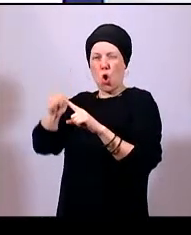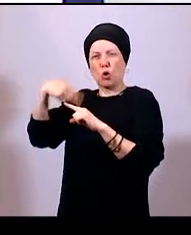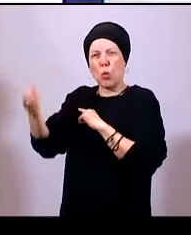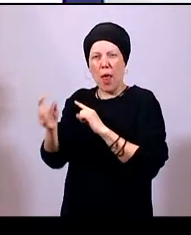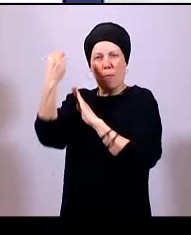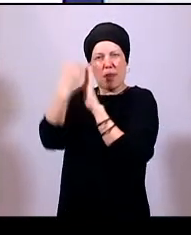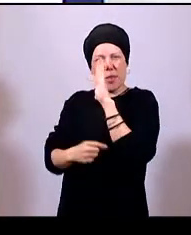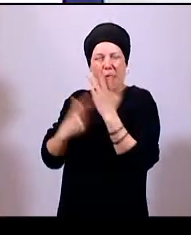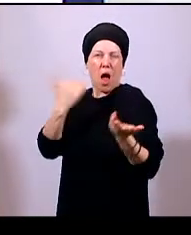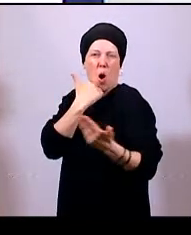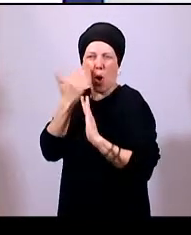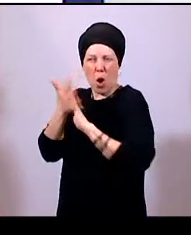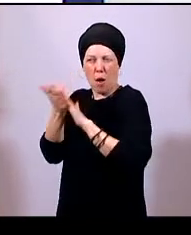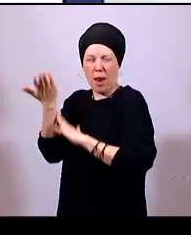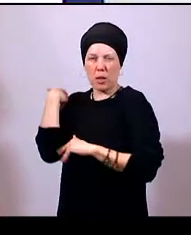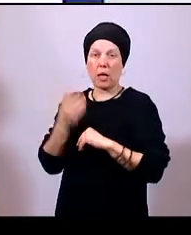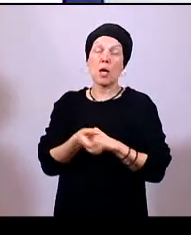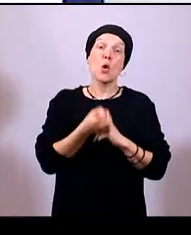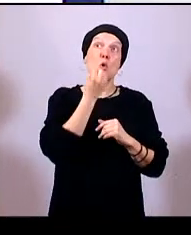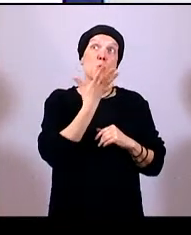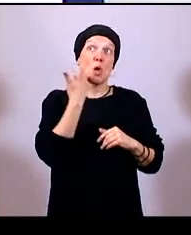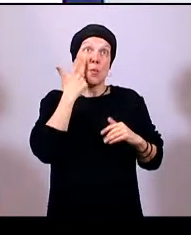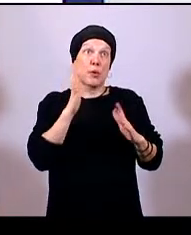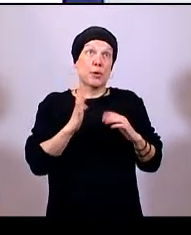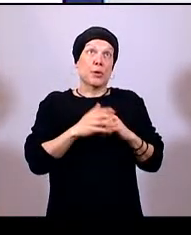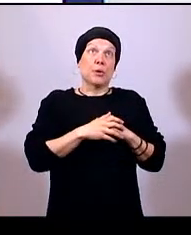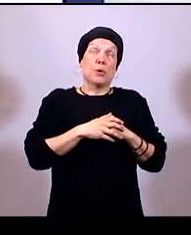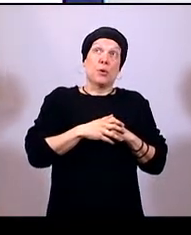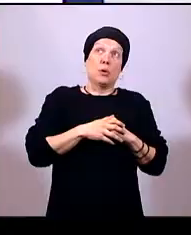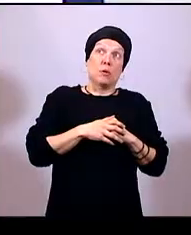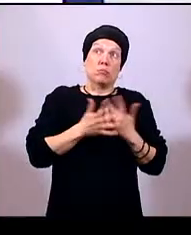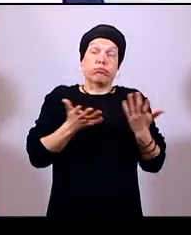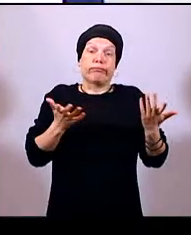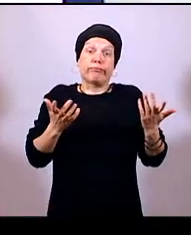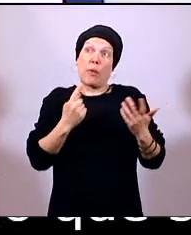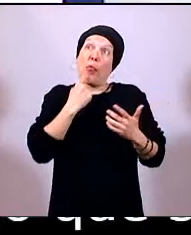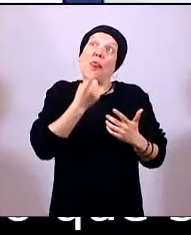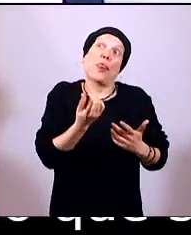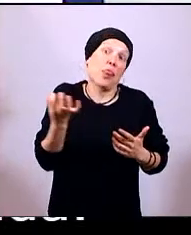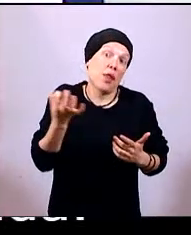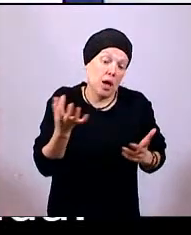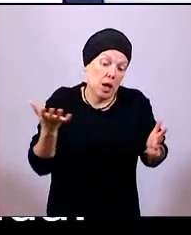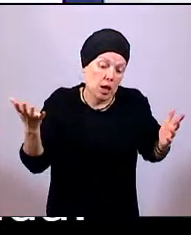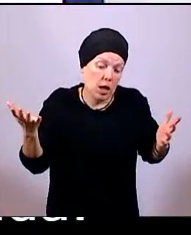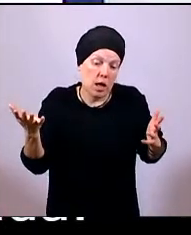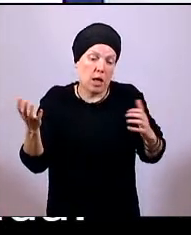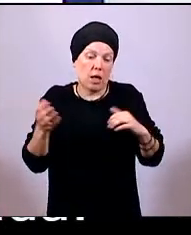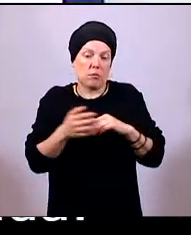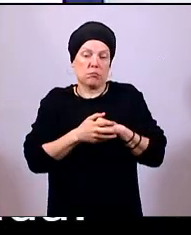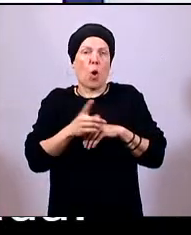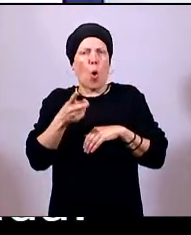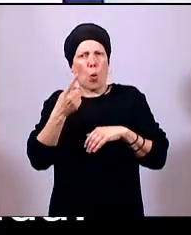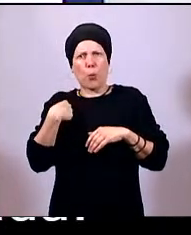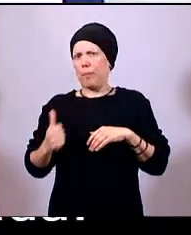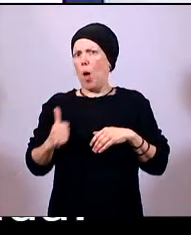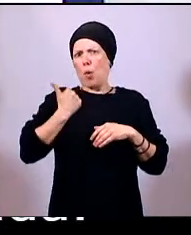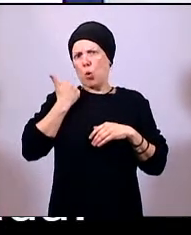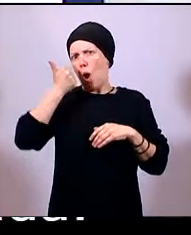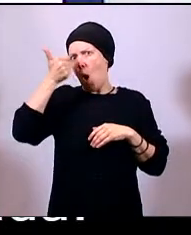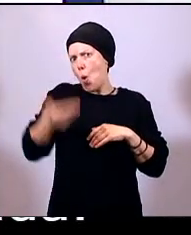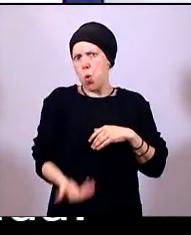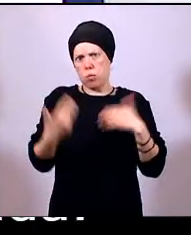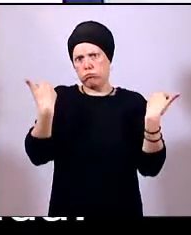medida que incluya. Bueno, a ver, lo que puedo adelantar es que vemos una oportunidad enorme